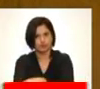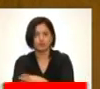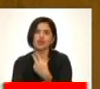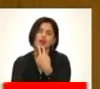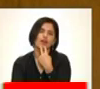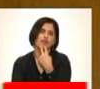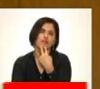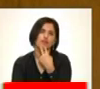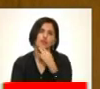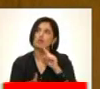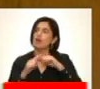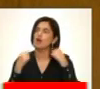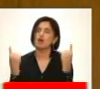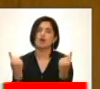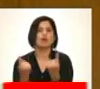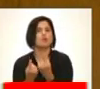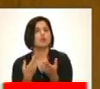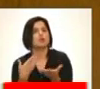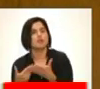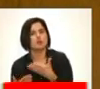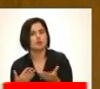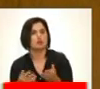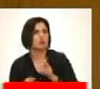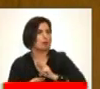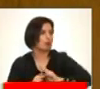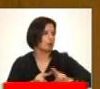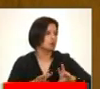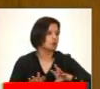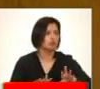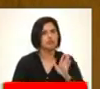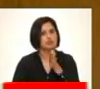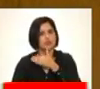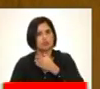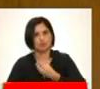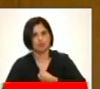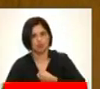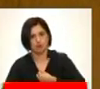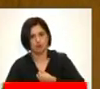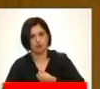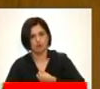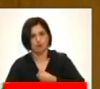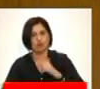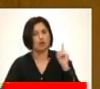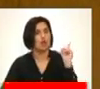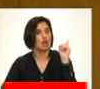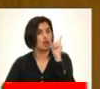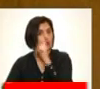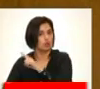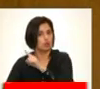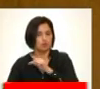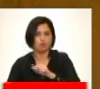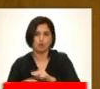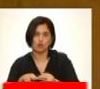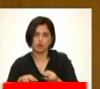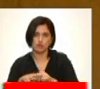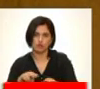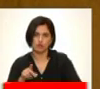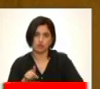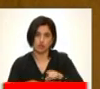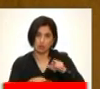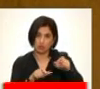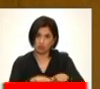en un ambiente donde puedan realizar sus actividades sin ningún temor. El último hecho de estos agricultores